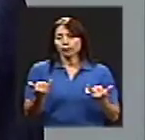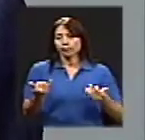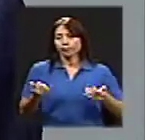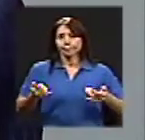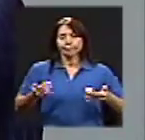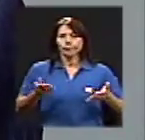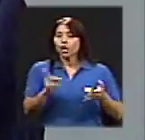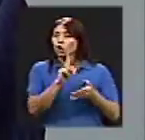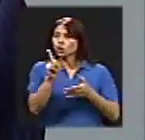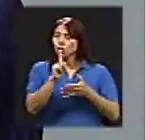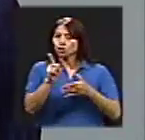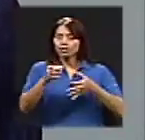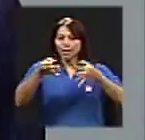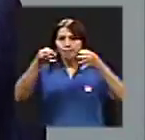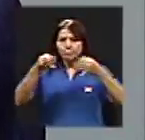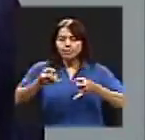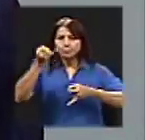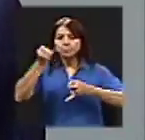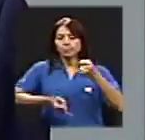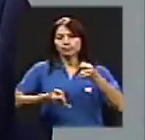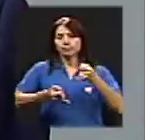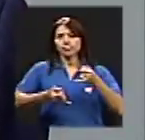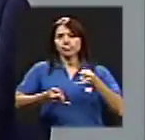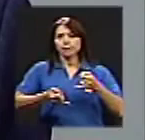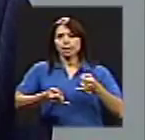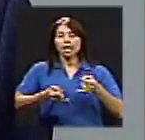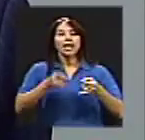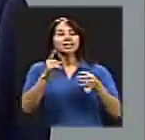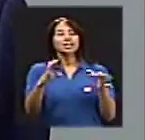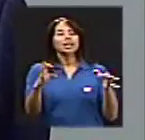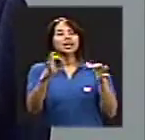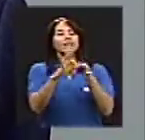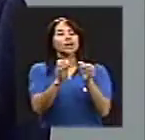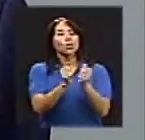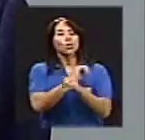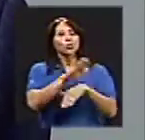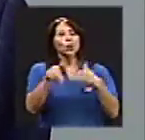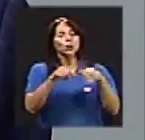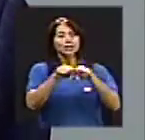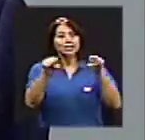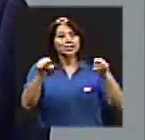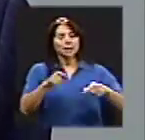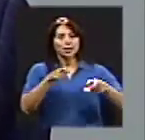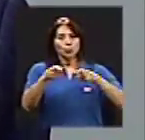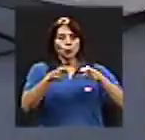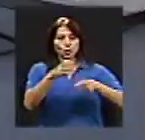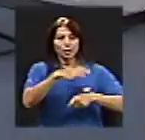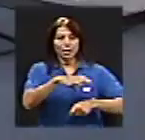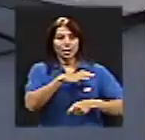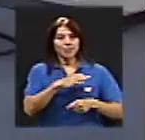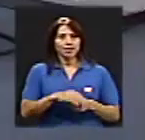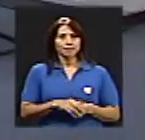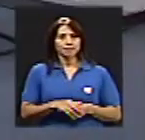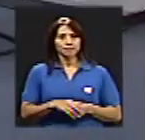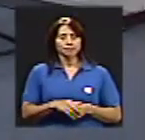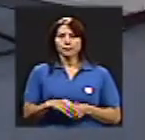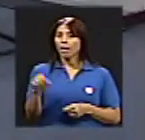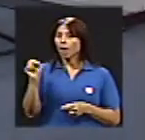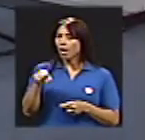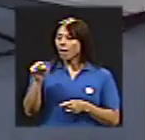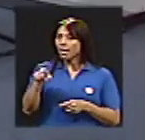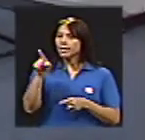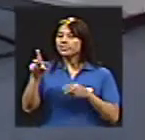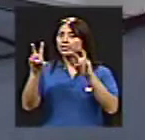las dimensiones que deberíamos estar realizando, que sí, tiene que ver con todo el sistema de control de la calidad. Sí, ese tema de control